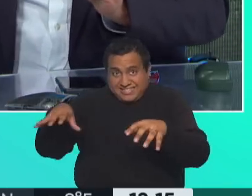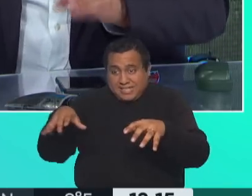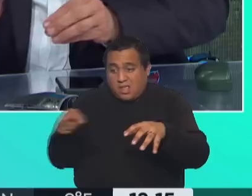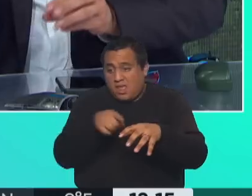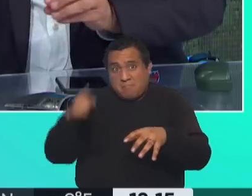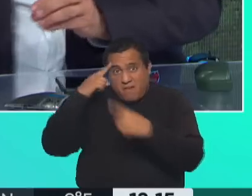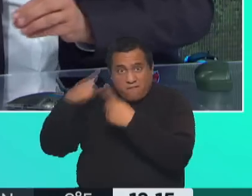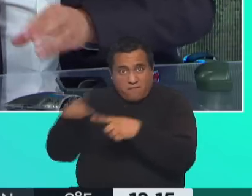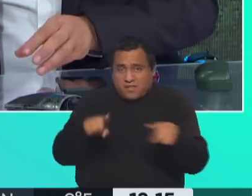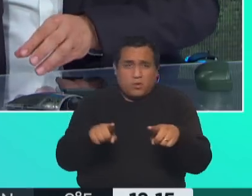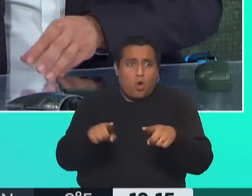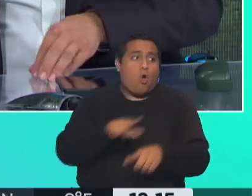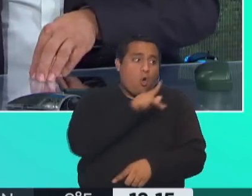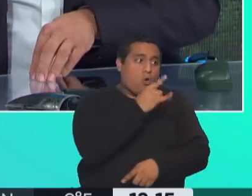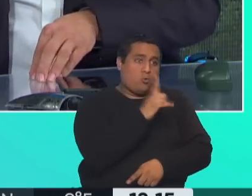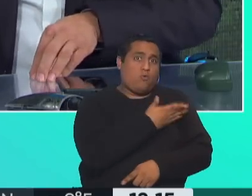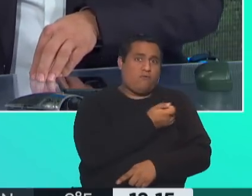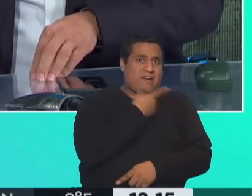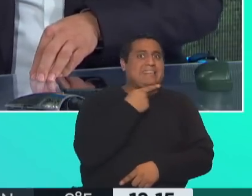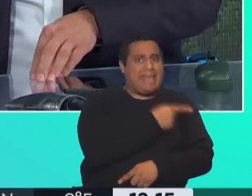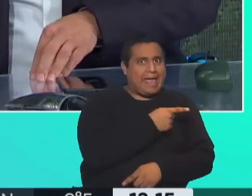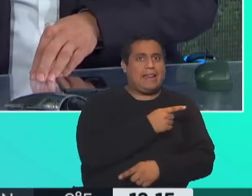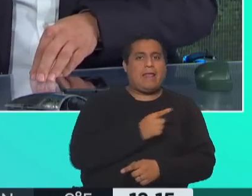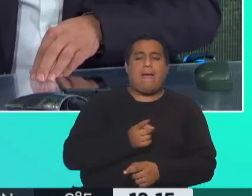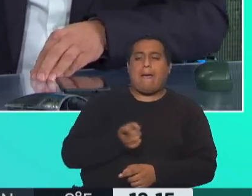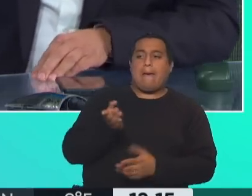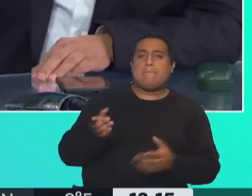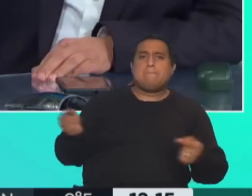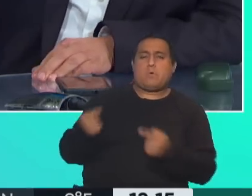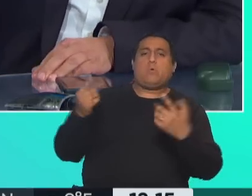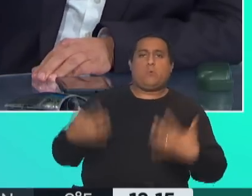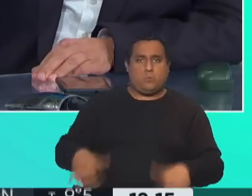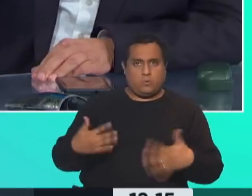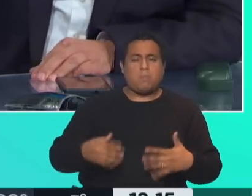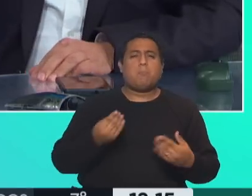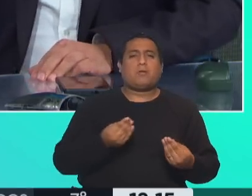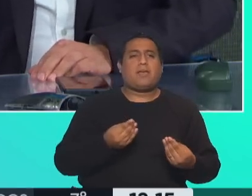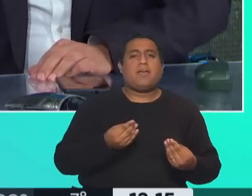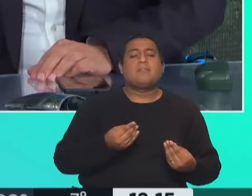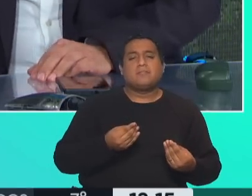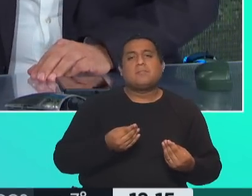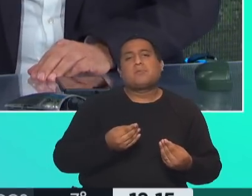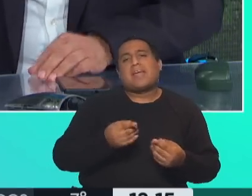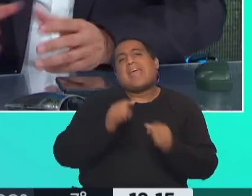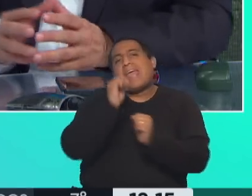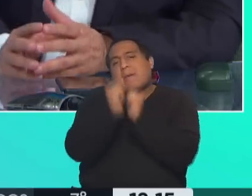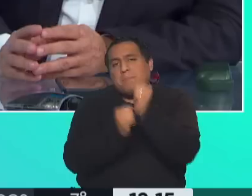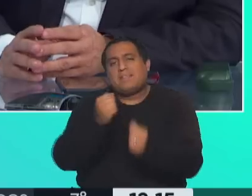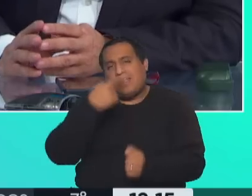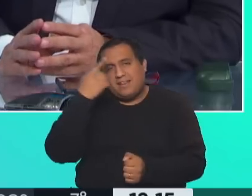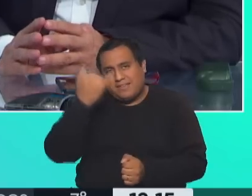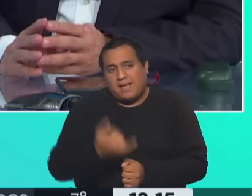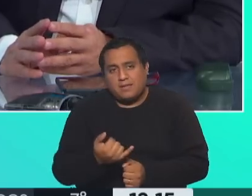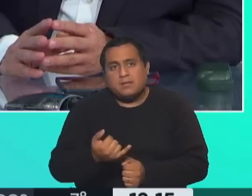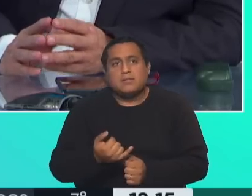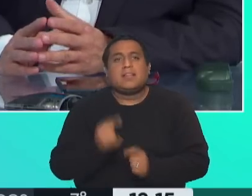haciendo Culfas, que se está parando de lado en los intereses de, en este caso, de la empresa privada contratista. Sí, también es llamativo esto de cruzarse de vereda y